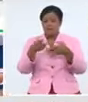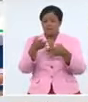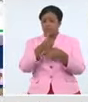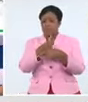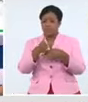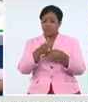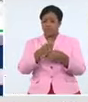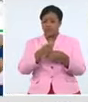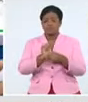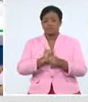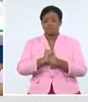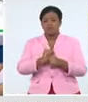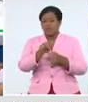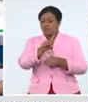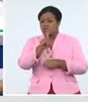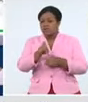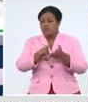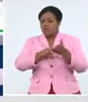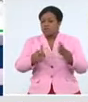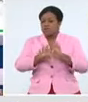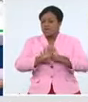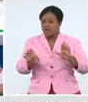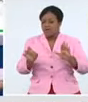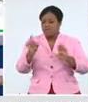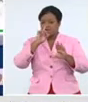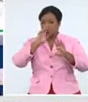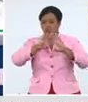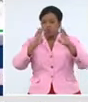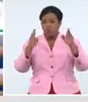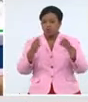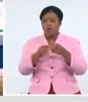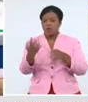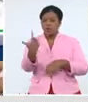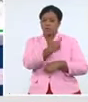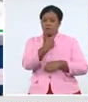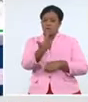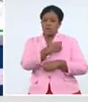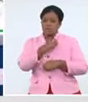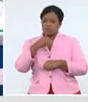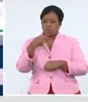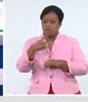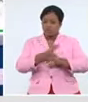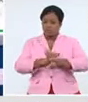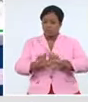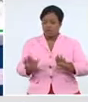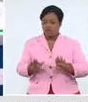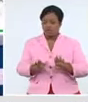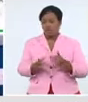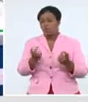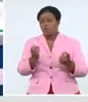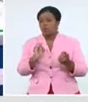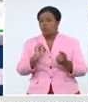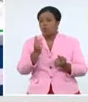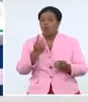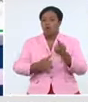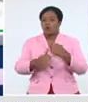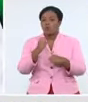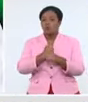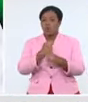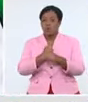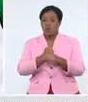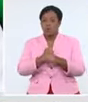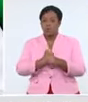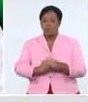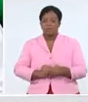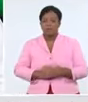no han completado la tercera dosis, ¿no? Todavía hay algunos que trabajan en la aplicación de completar el esquema de